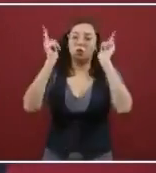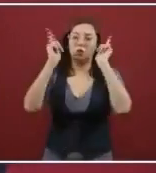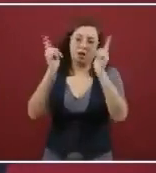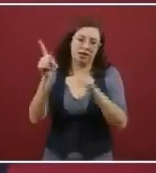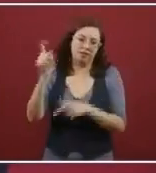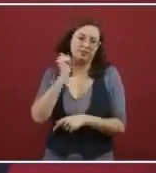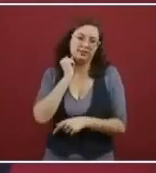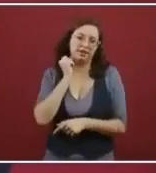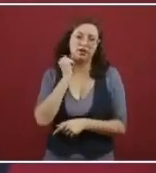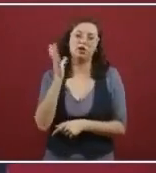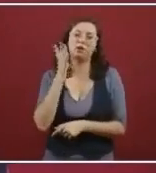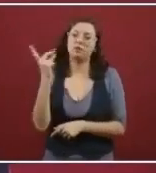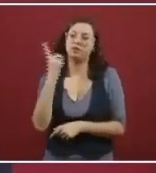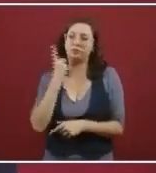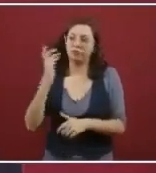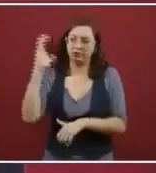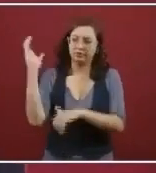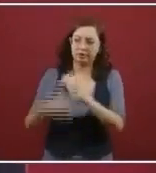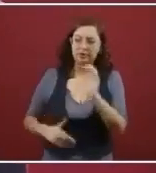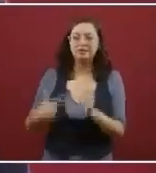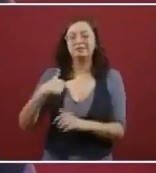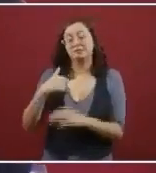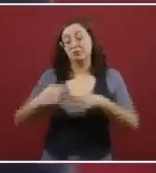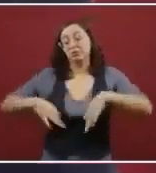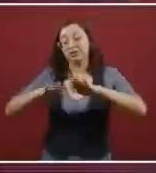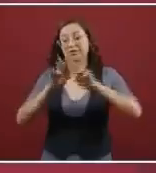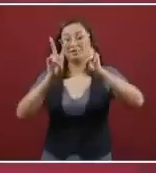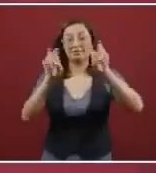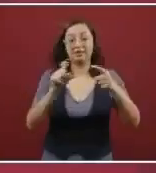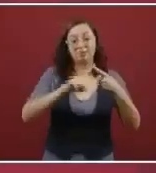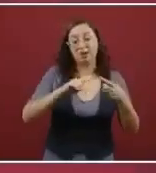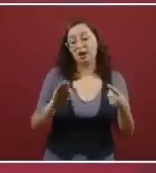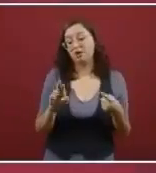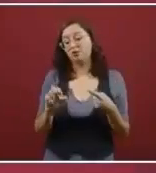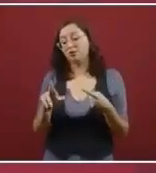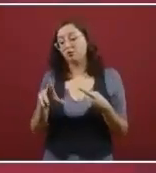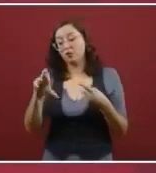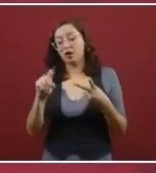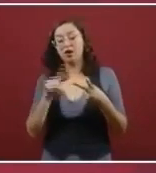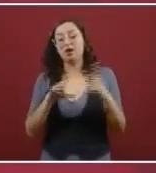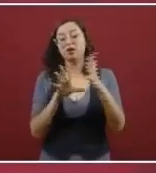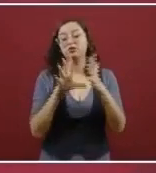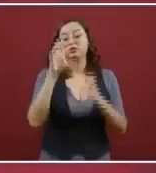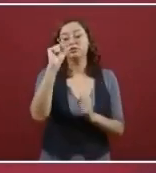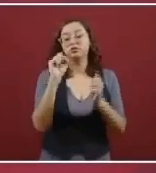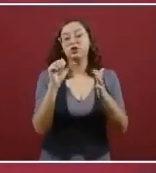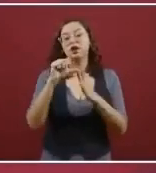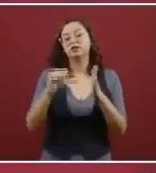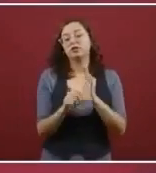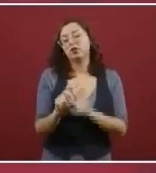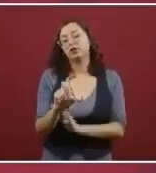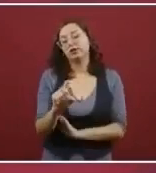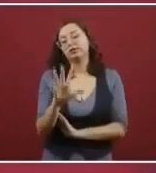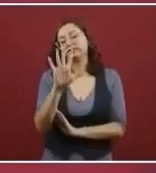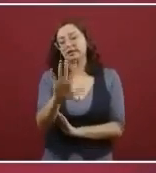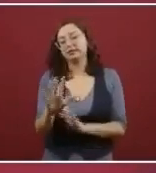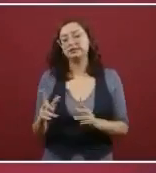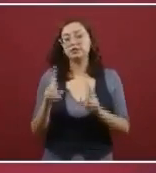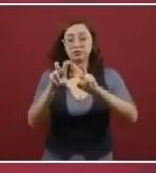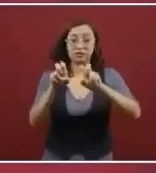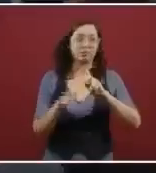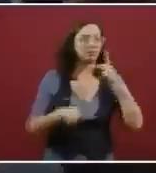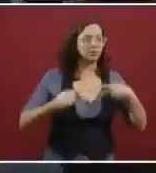Me importa lo del fuero, me importa lo de la reforma al 35 de la Constitución para las